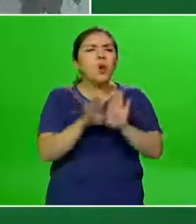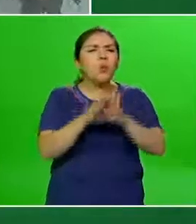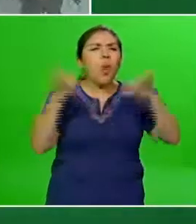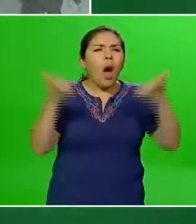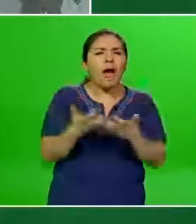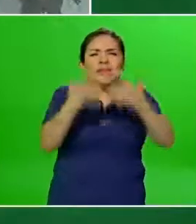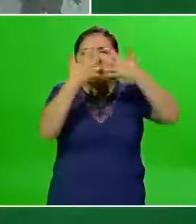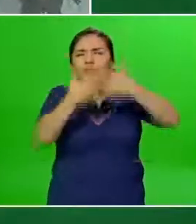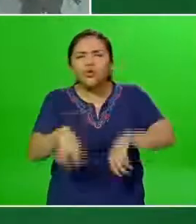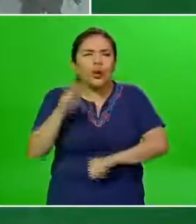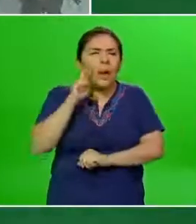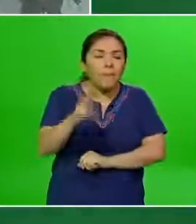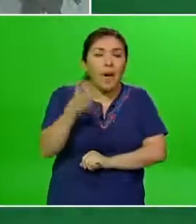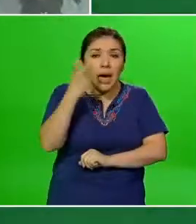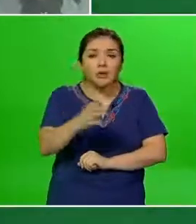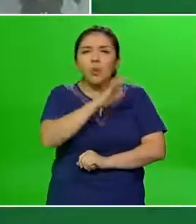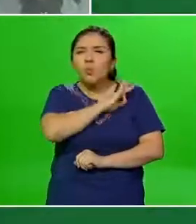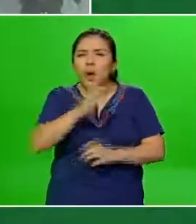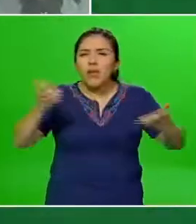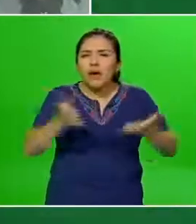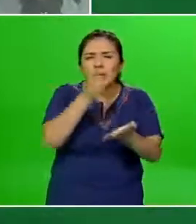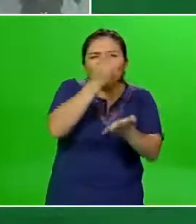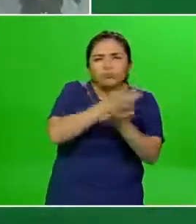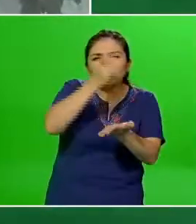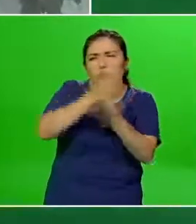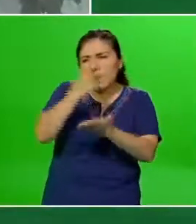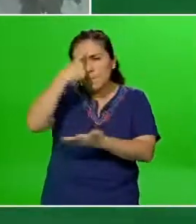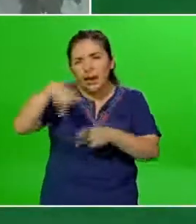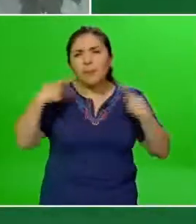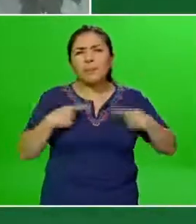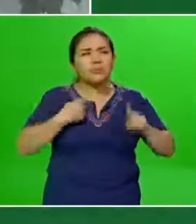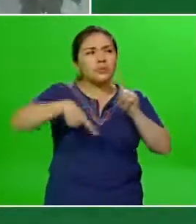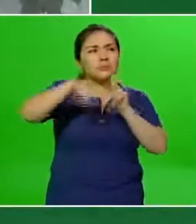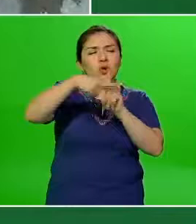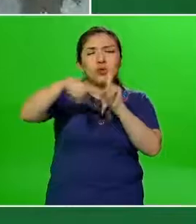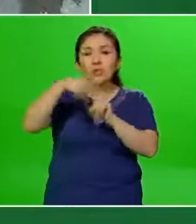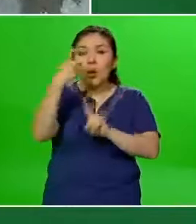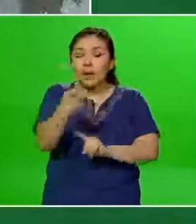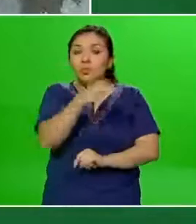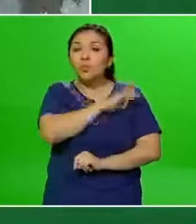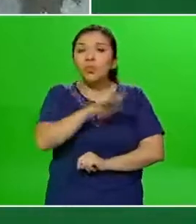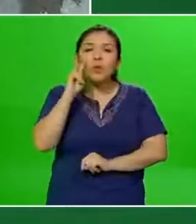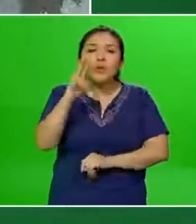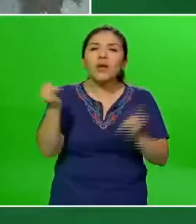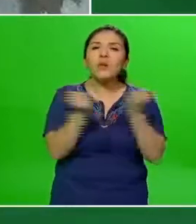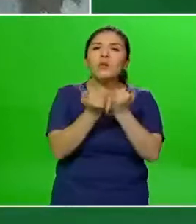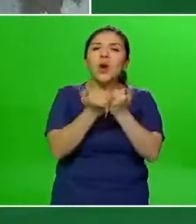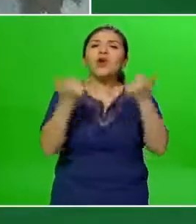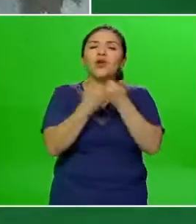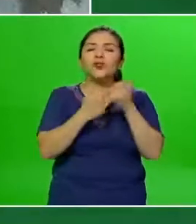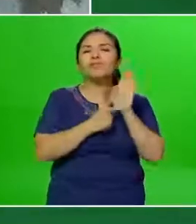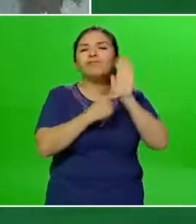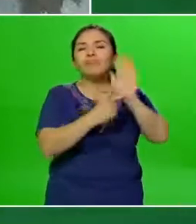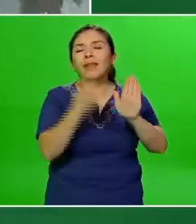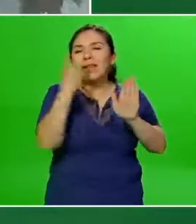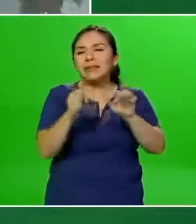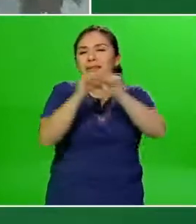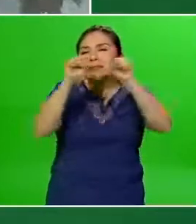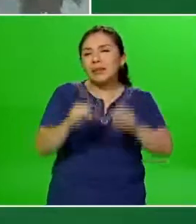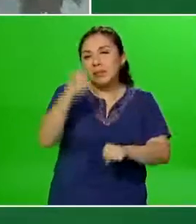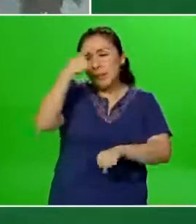operacional, el poder hacer la identificación de estos casos, y que son los que se ven también reflejados en este sistema de